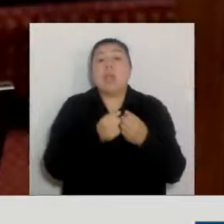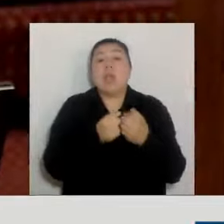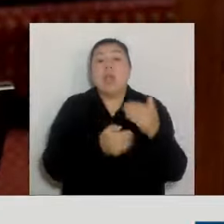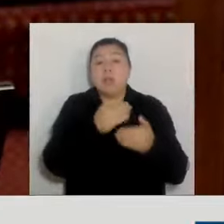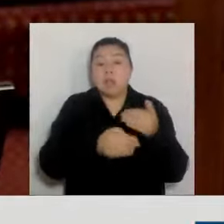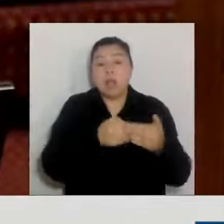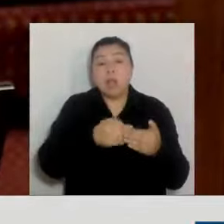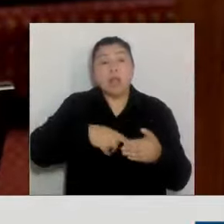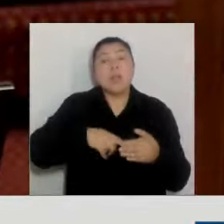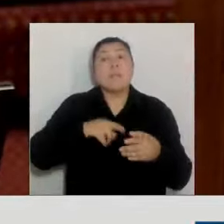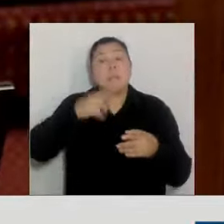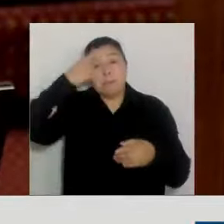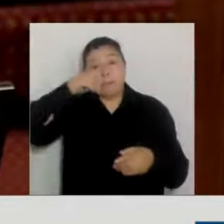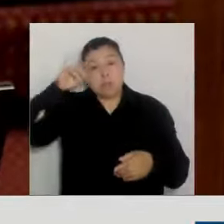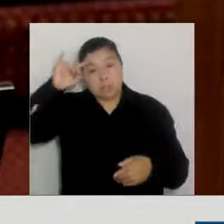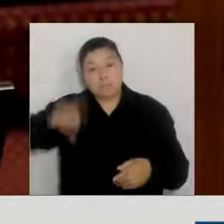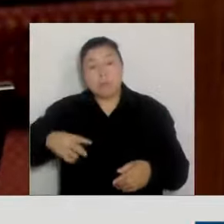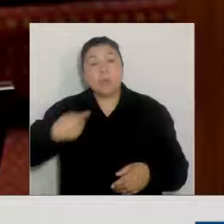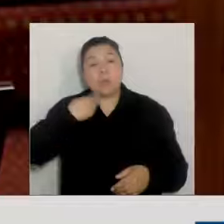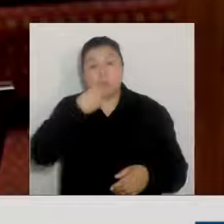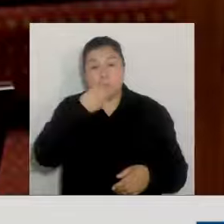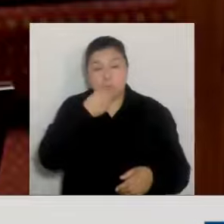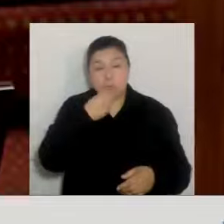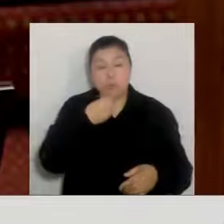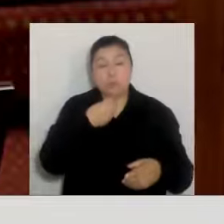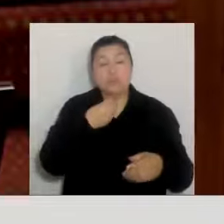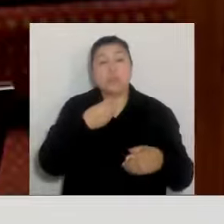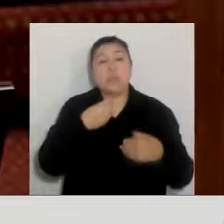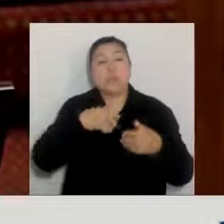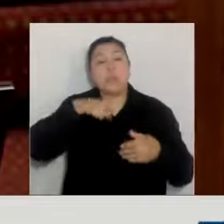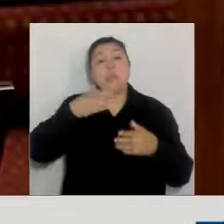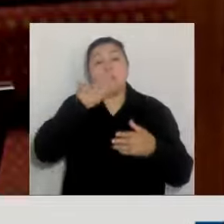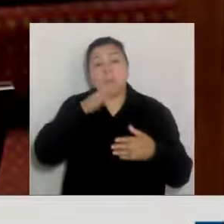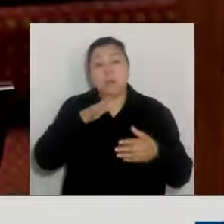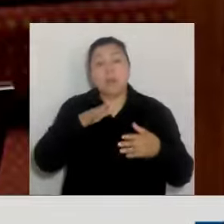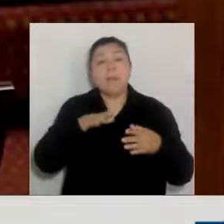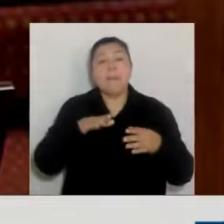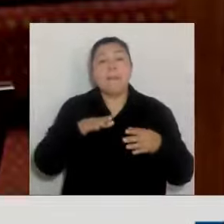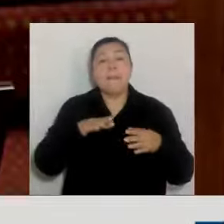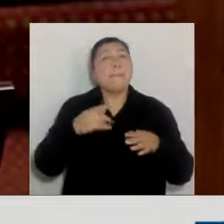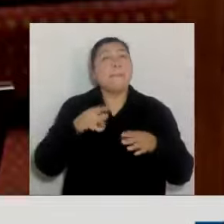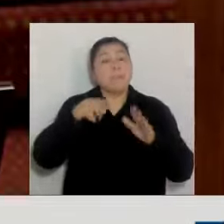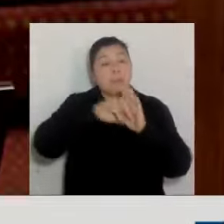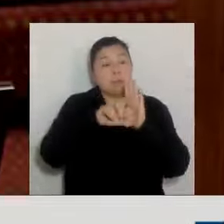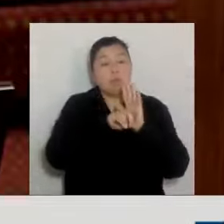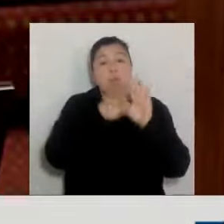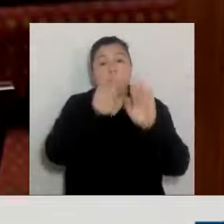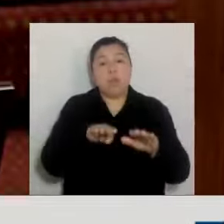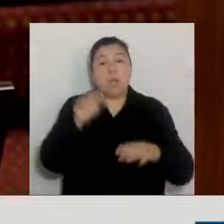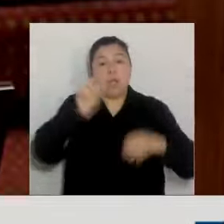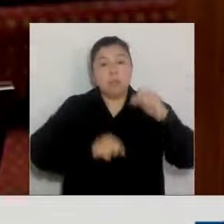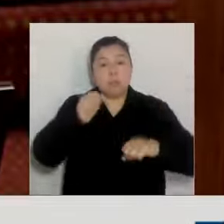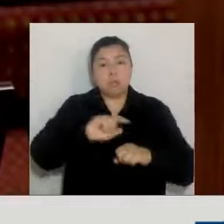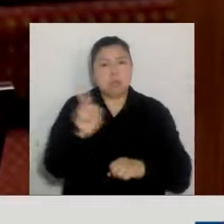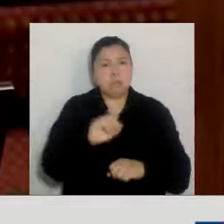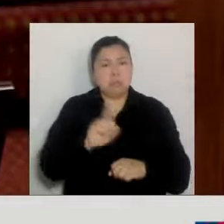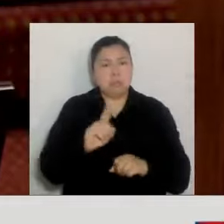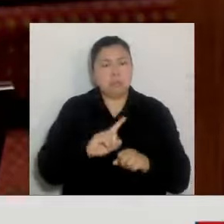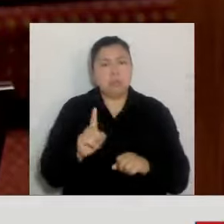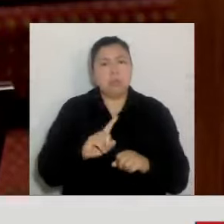consumimos por lo tanto este proyecto no pretende favorecer a ninguna empresa a ningún ente